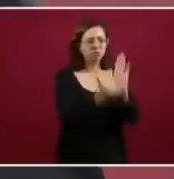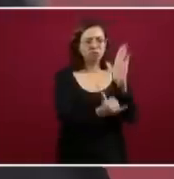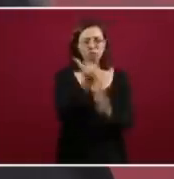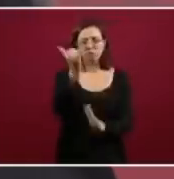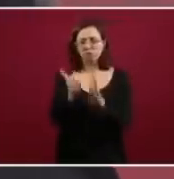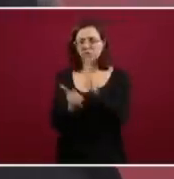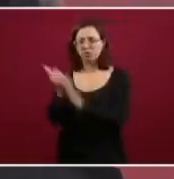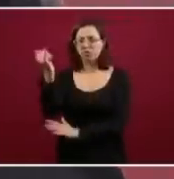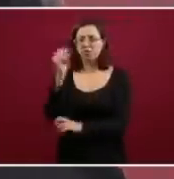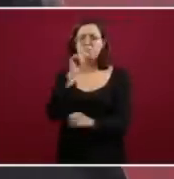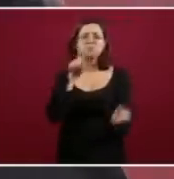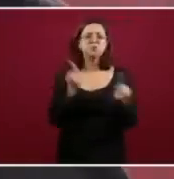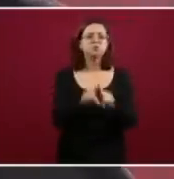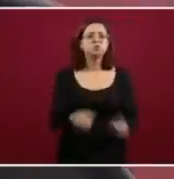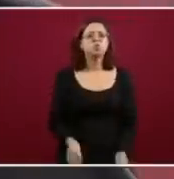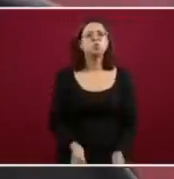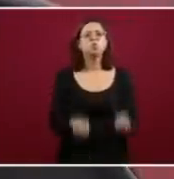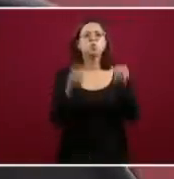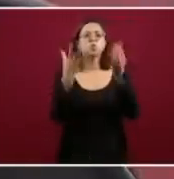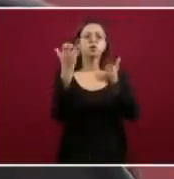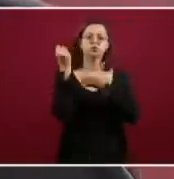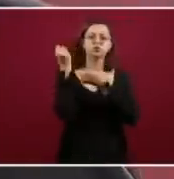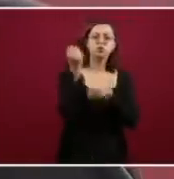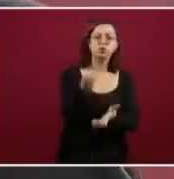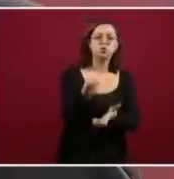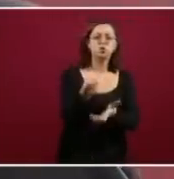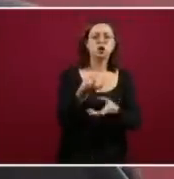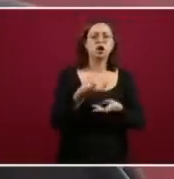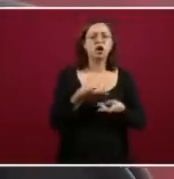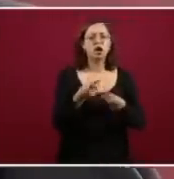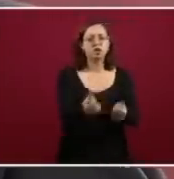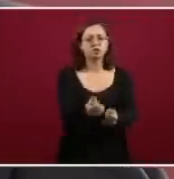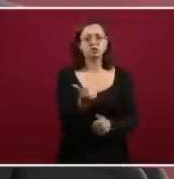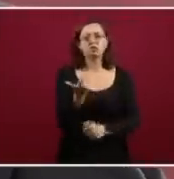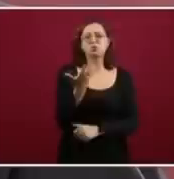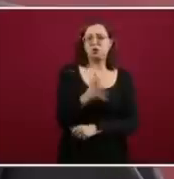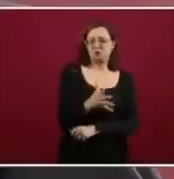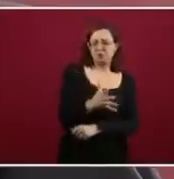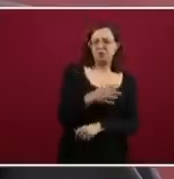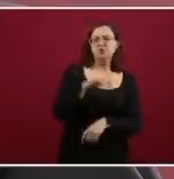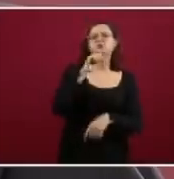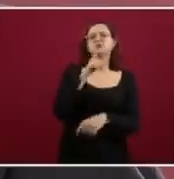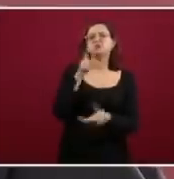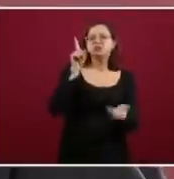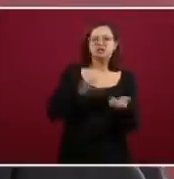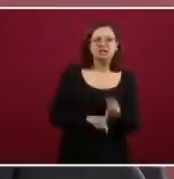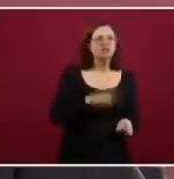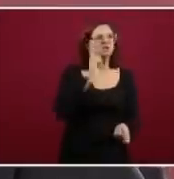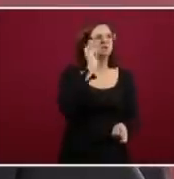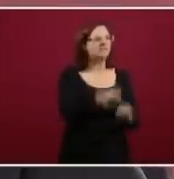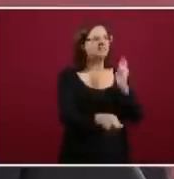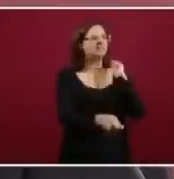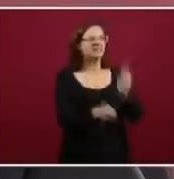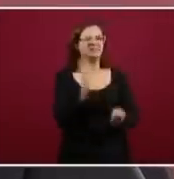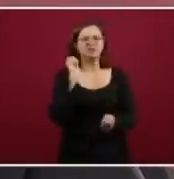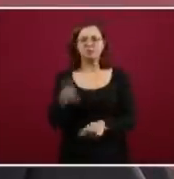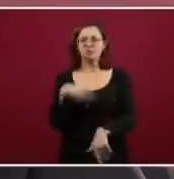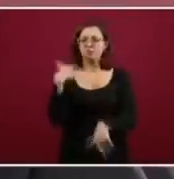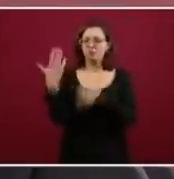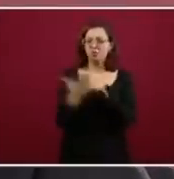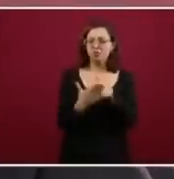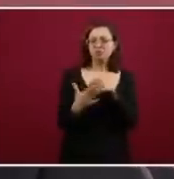y los costos estimados y en qué consisten martes